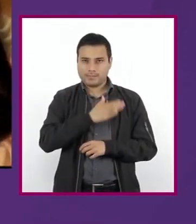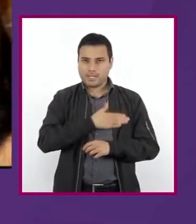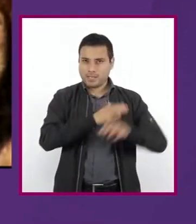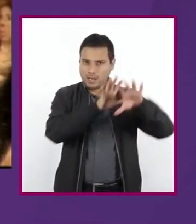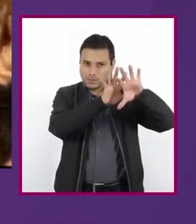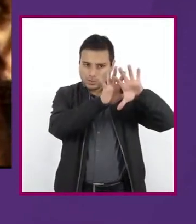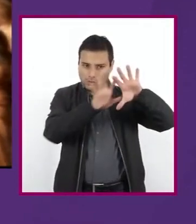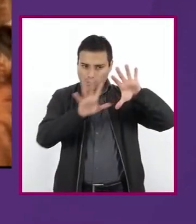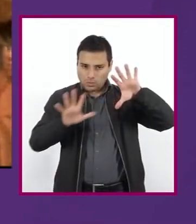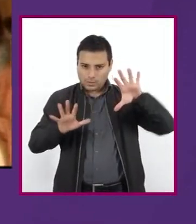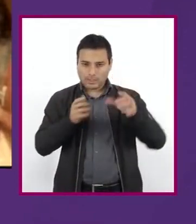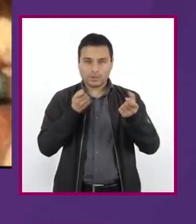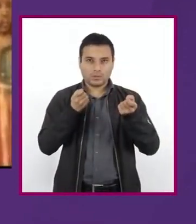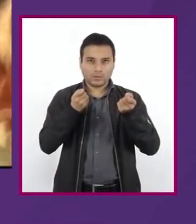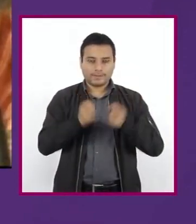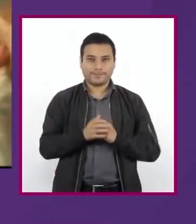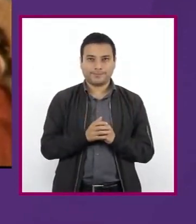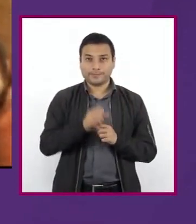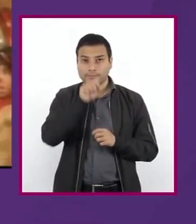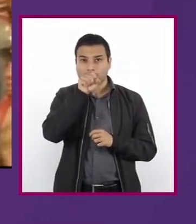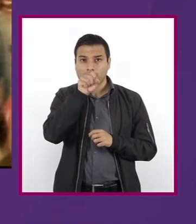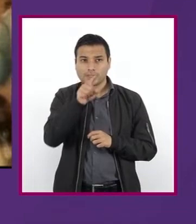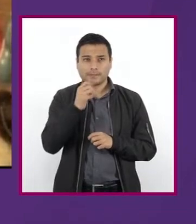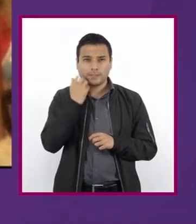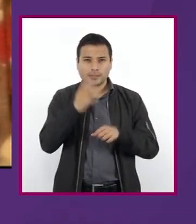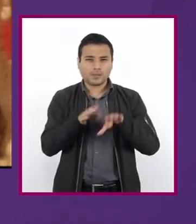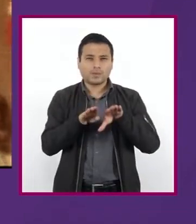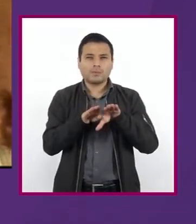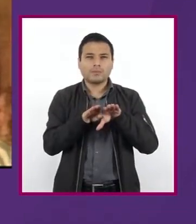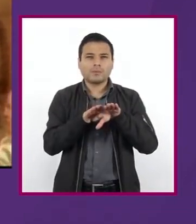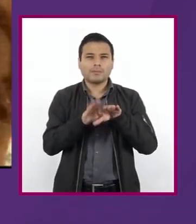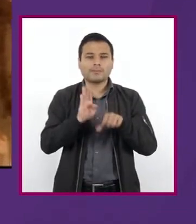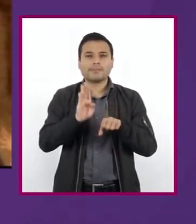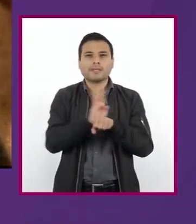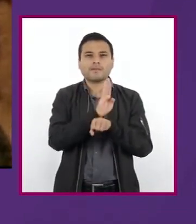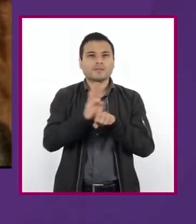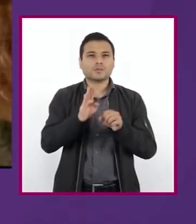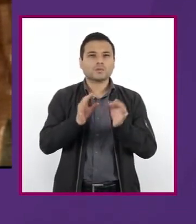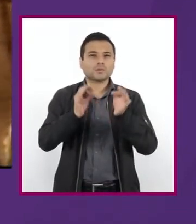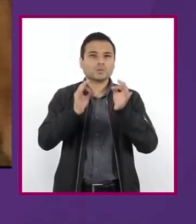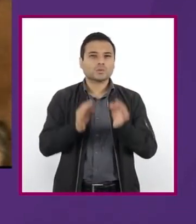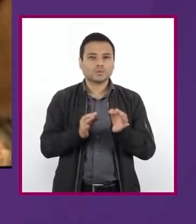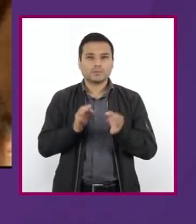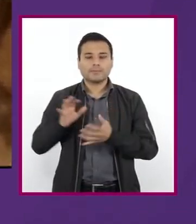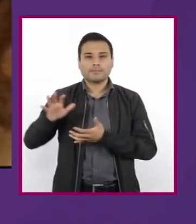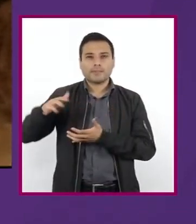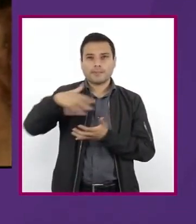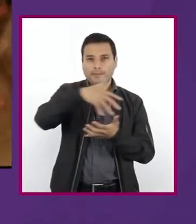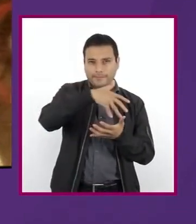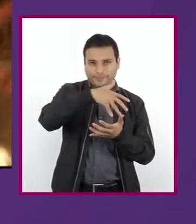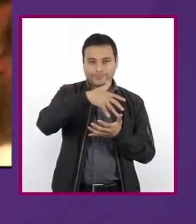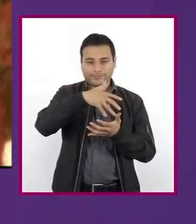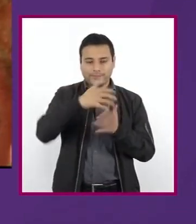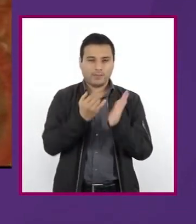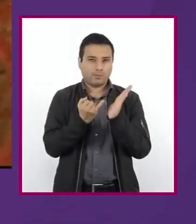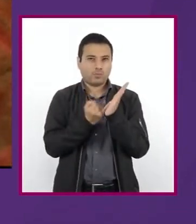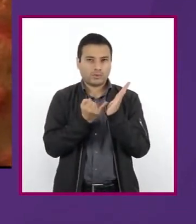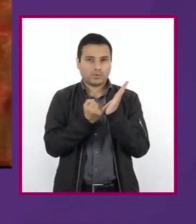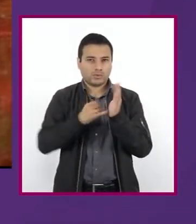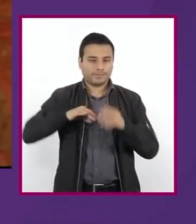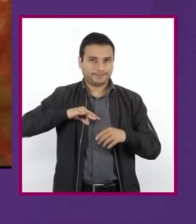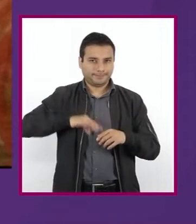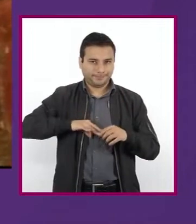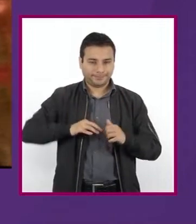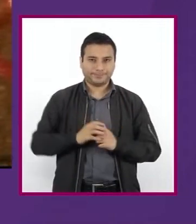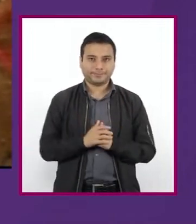Por otra parte, buscaban obtener el mayor beneficio posible a través de la recolección de una mayor cantidad de impuestos.